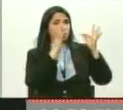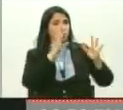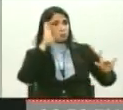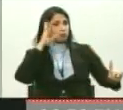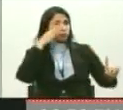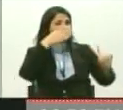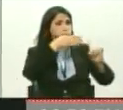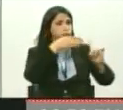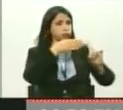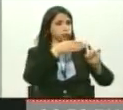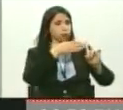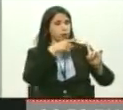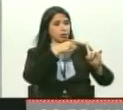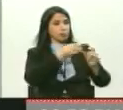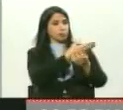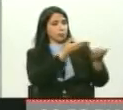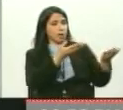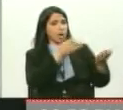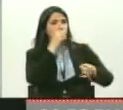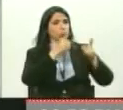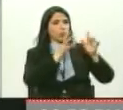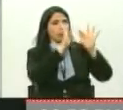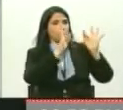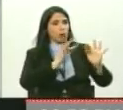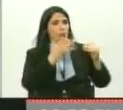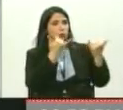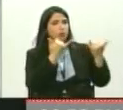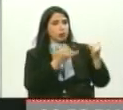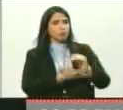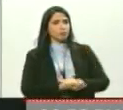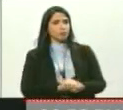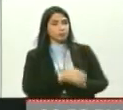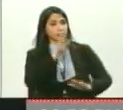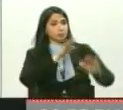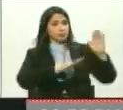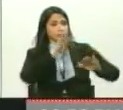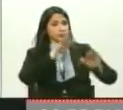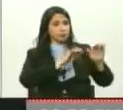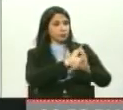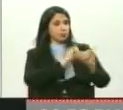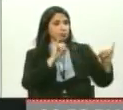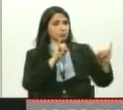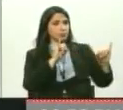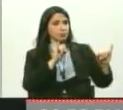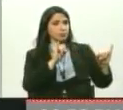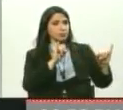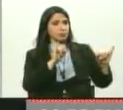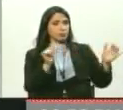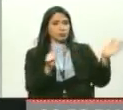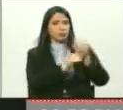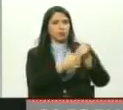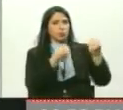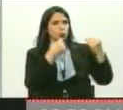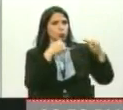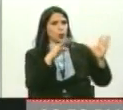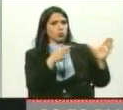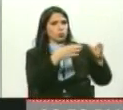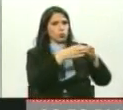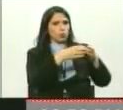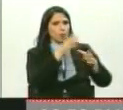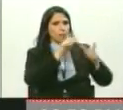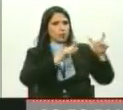focalizar, y ahí está de alguna forma a estas alturas, a pesar de haber sido detectado un numeroso grupo de